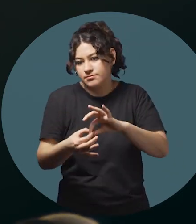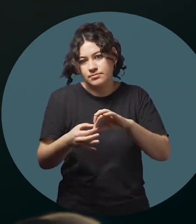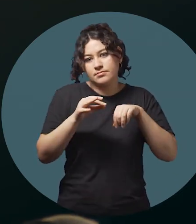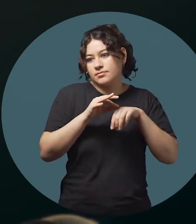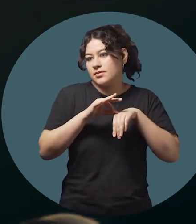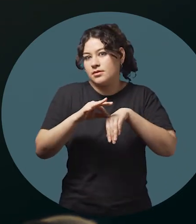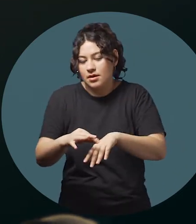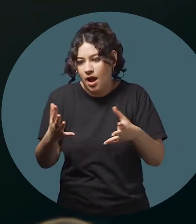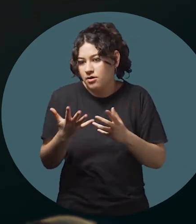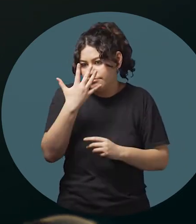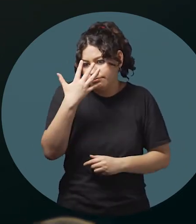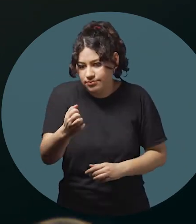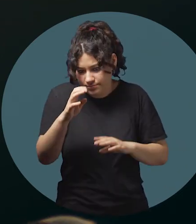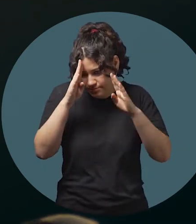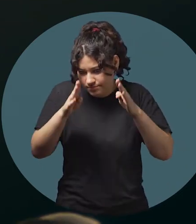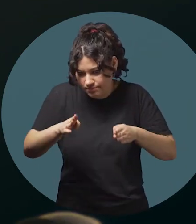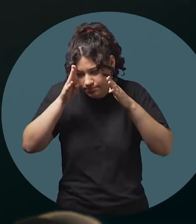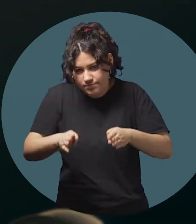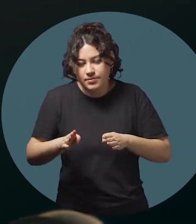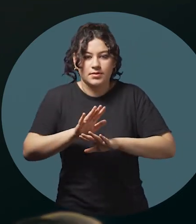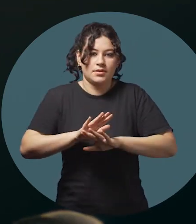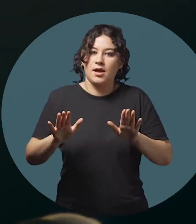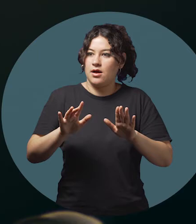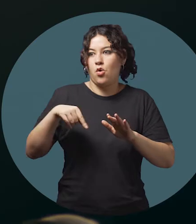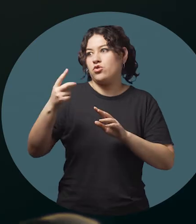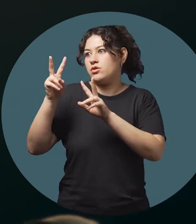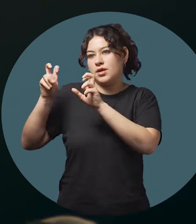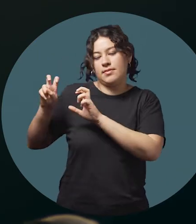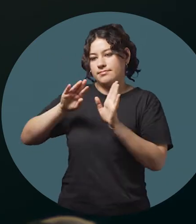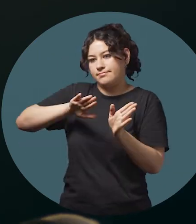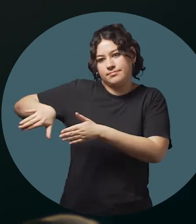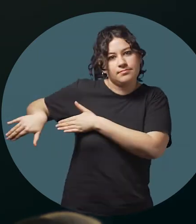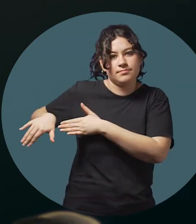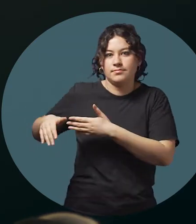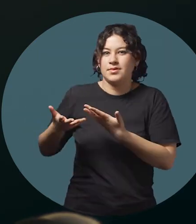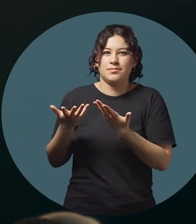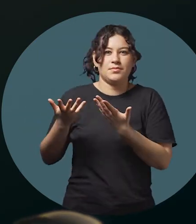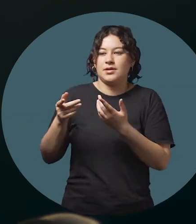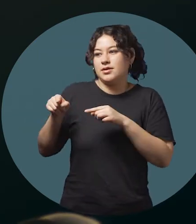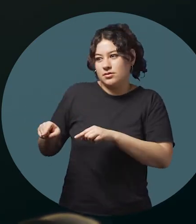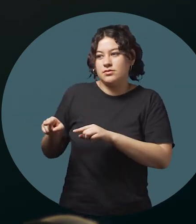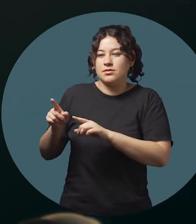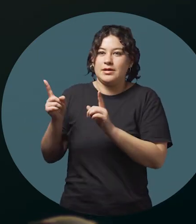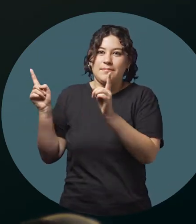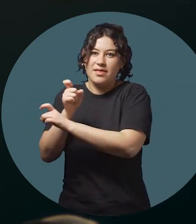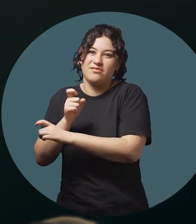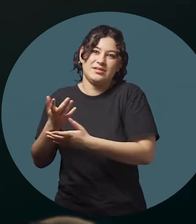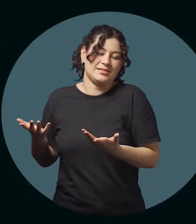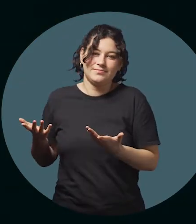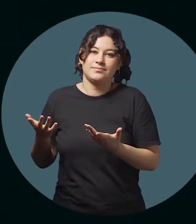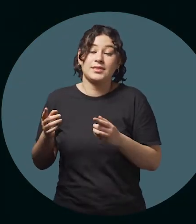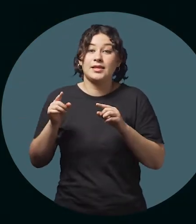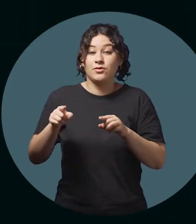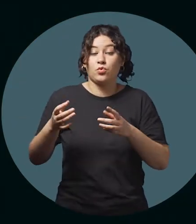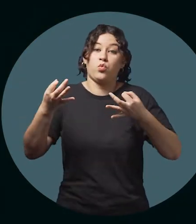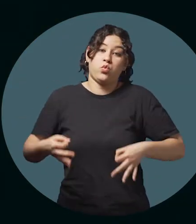algo donde me dedico más a esto y dejo de dedicarme a otras cosas porque las otras cosas también son complejas.